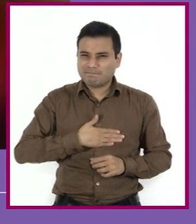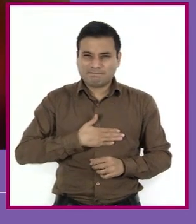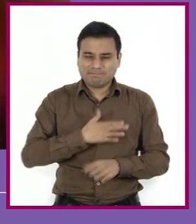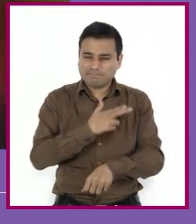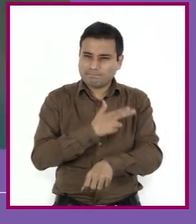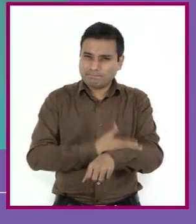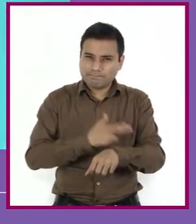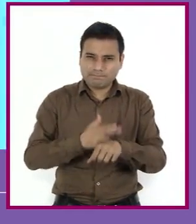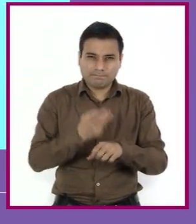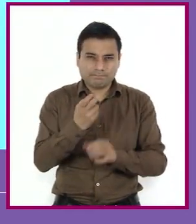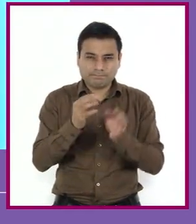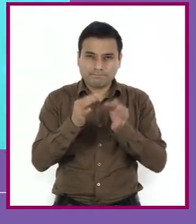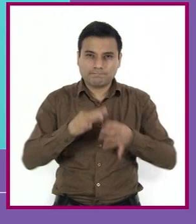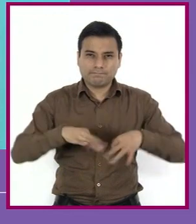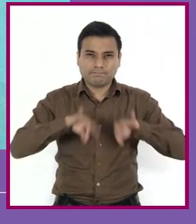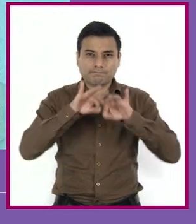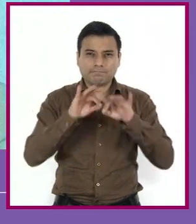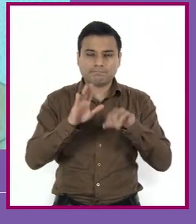justicia?